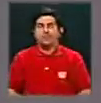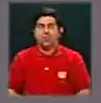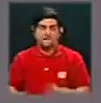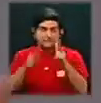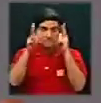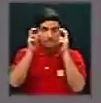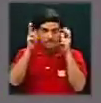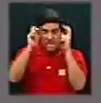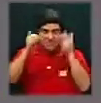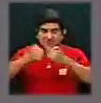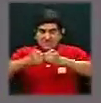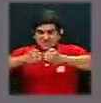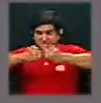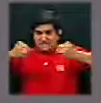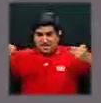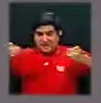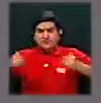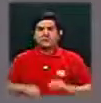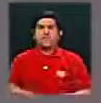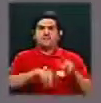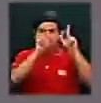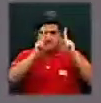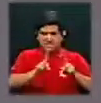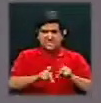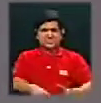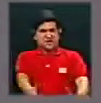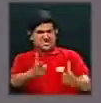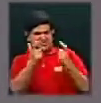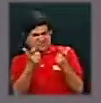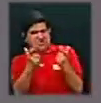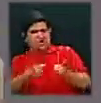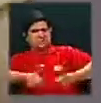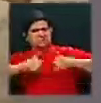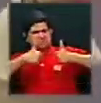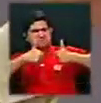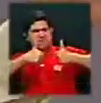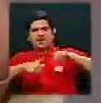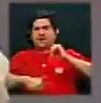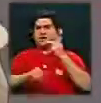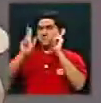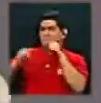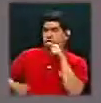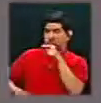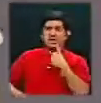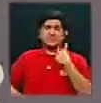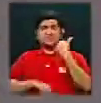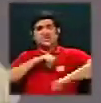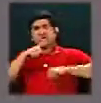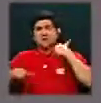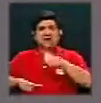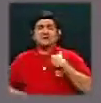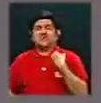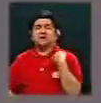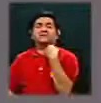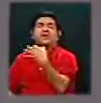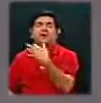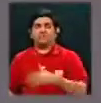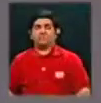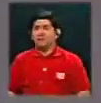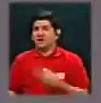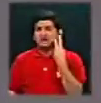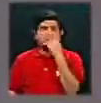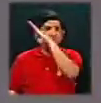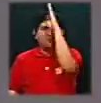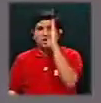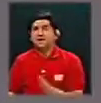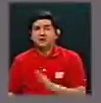las polarizaciones, el percibir que una gente se hace muy rica y le va muy bien y el resto tiene que pelearla día a día sin ver